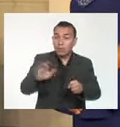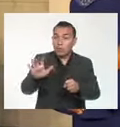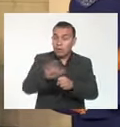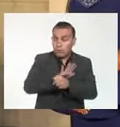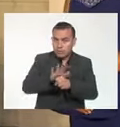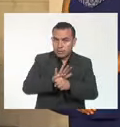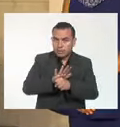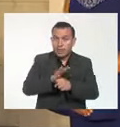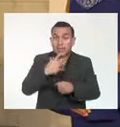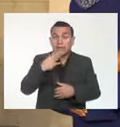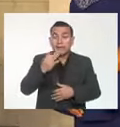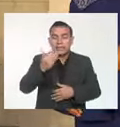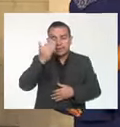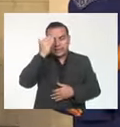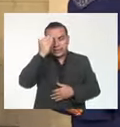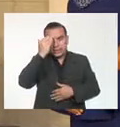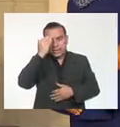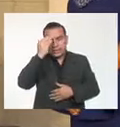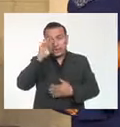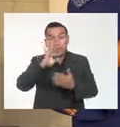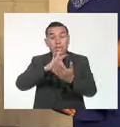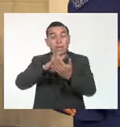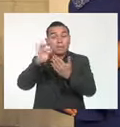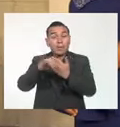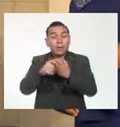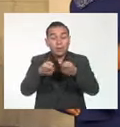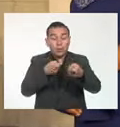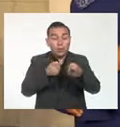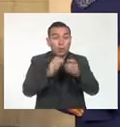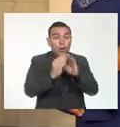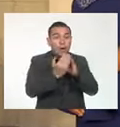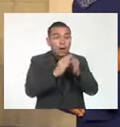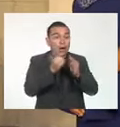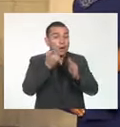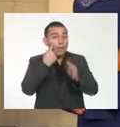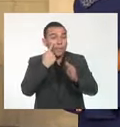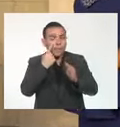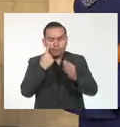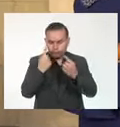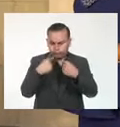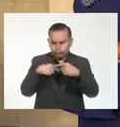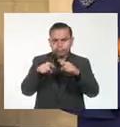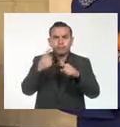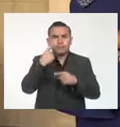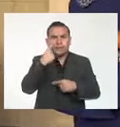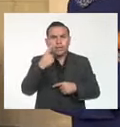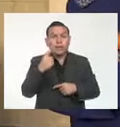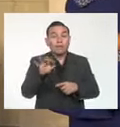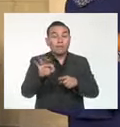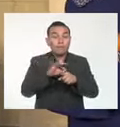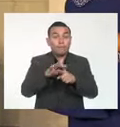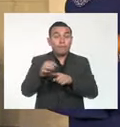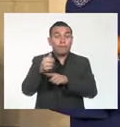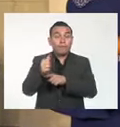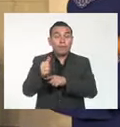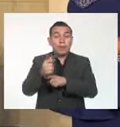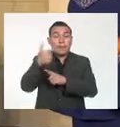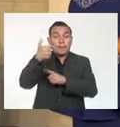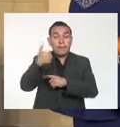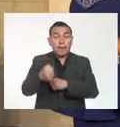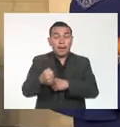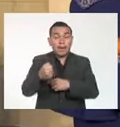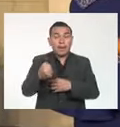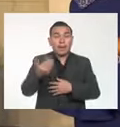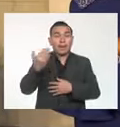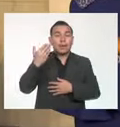Nadie puede negar los éxitos del Plan Control Territorial, que sigue dando excelentes resultados. El mes pasado, porque